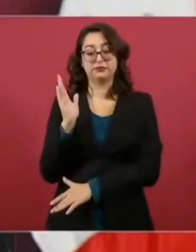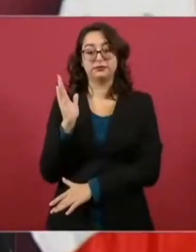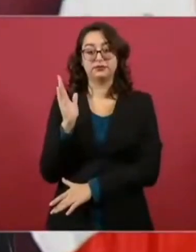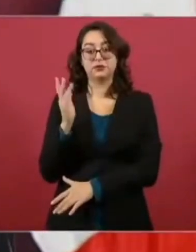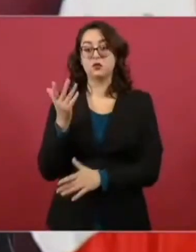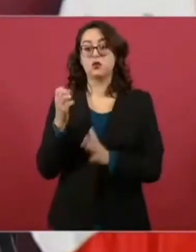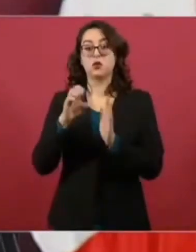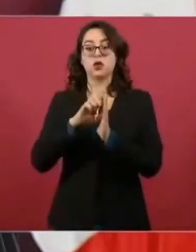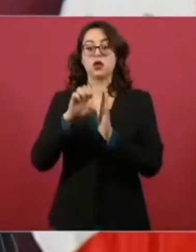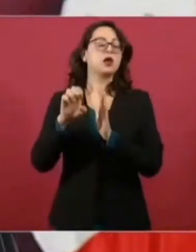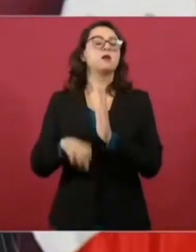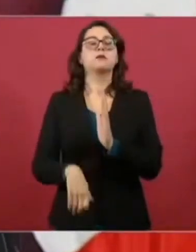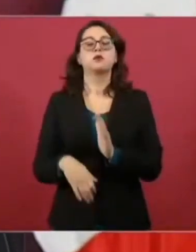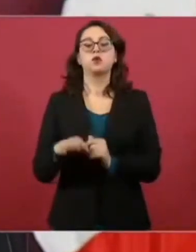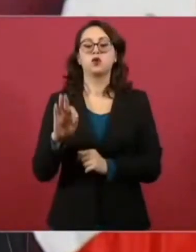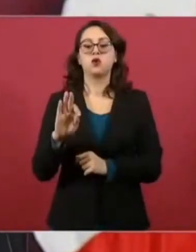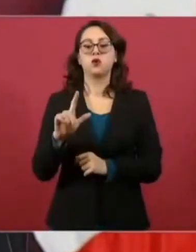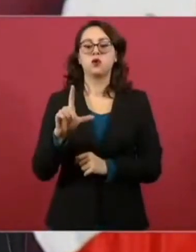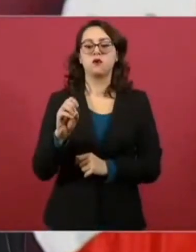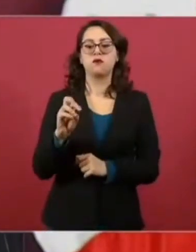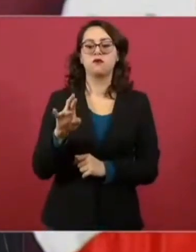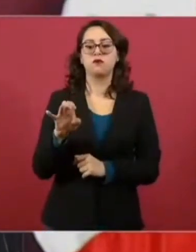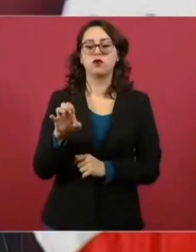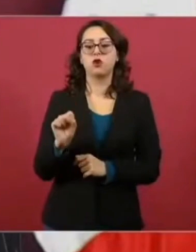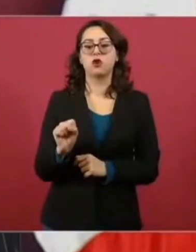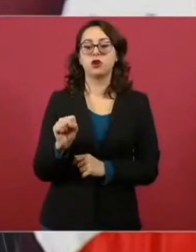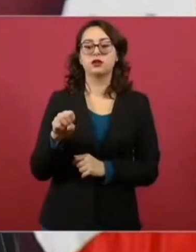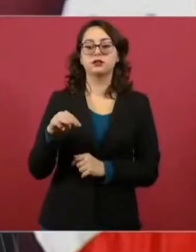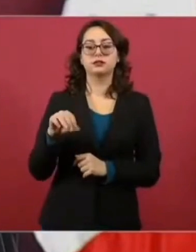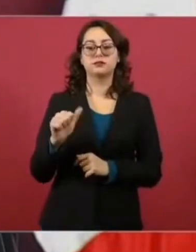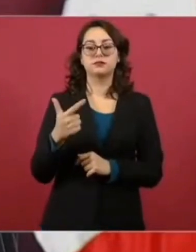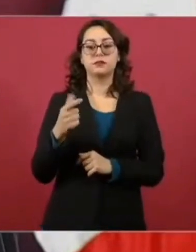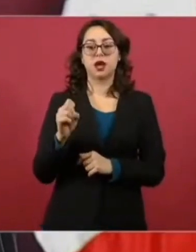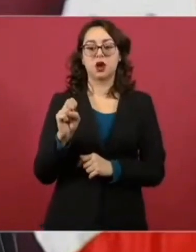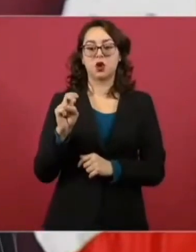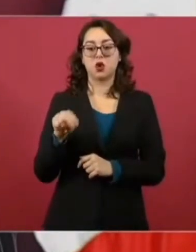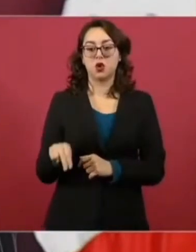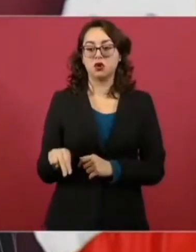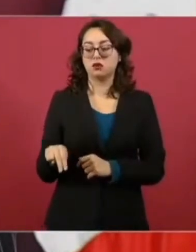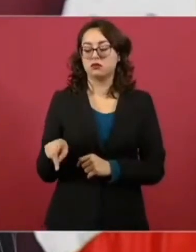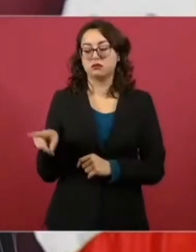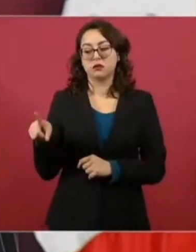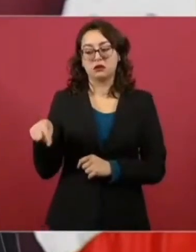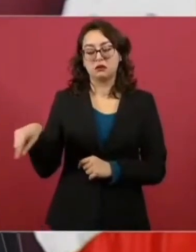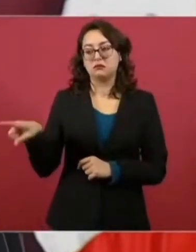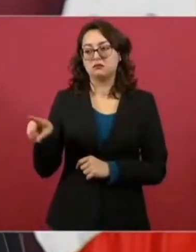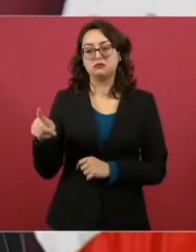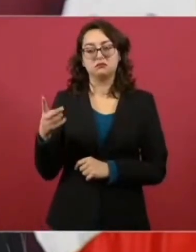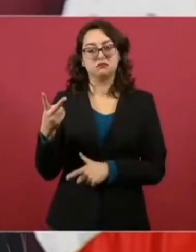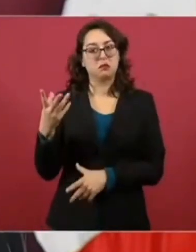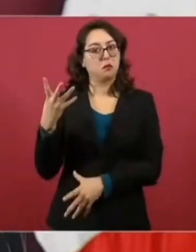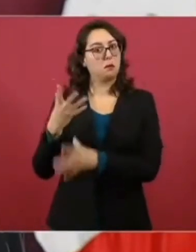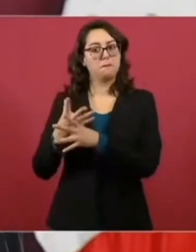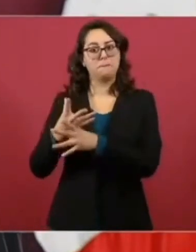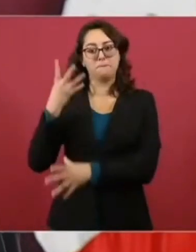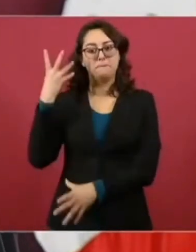Los Flores Magón hicieron regeneración desde Estados Unidos. Y así